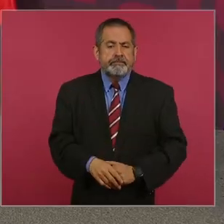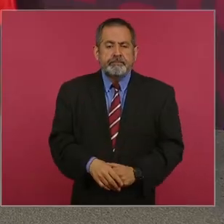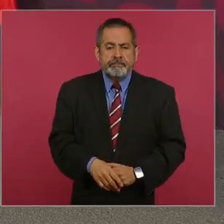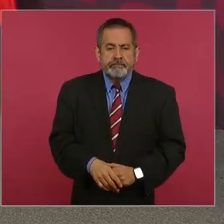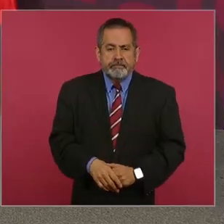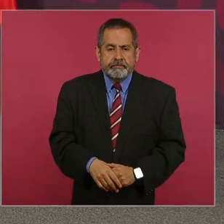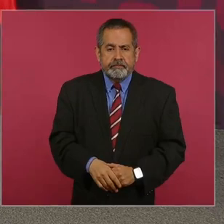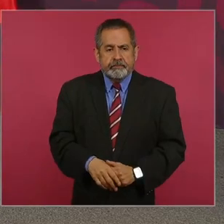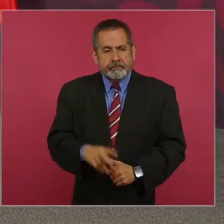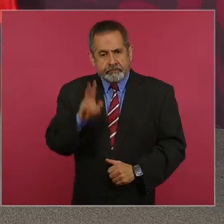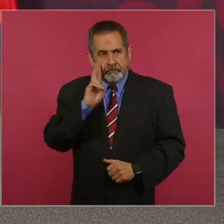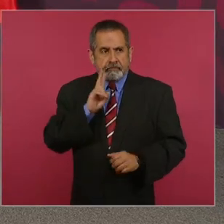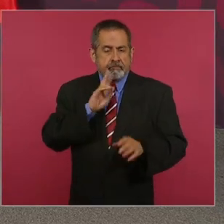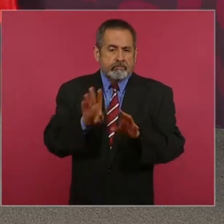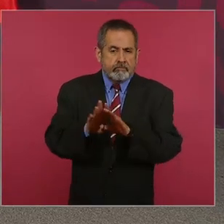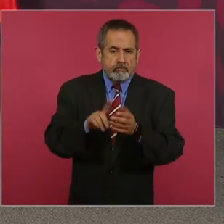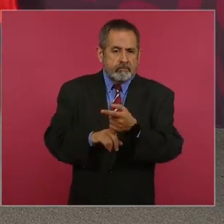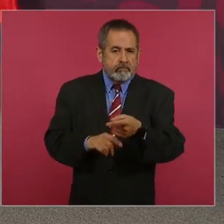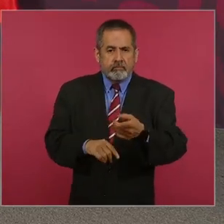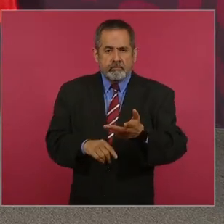y vamos a estar este